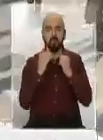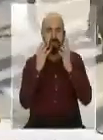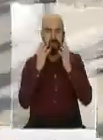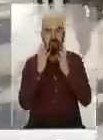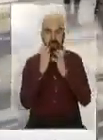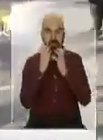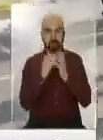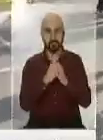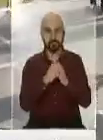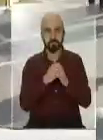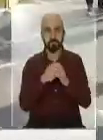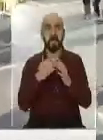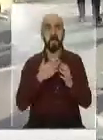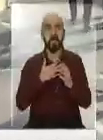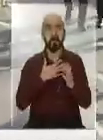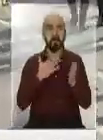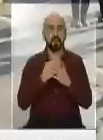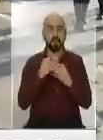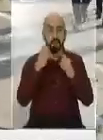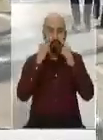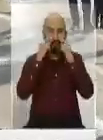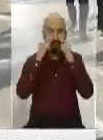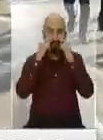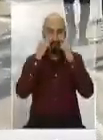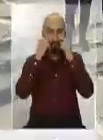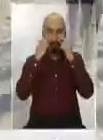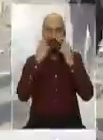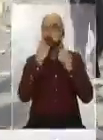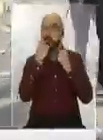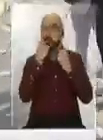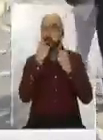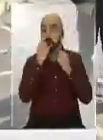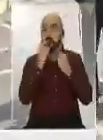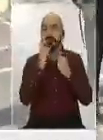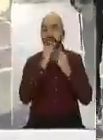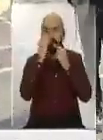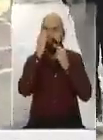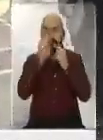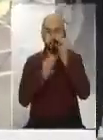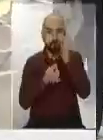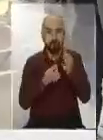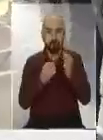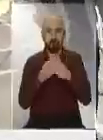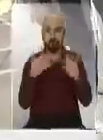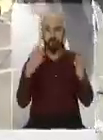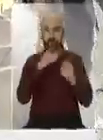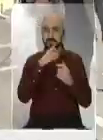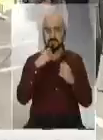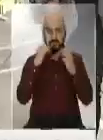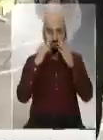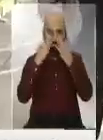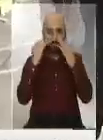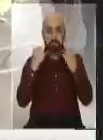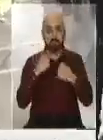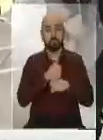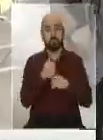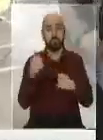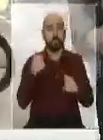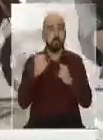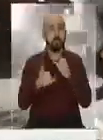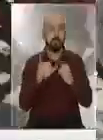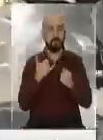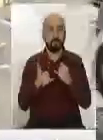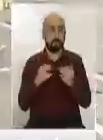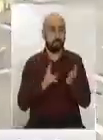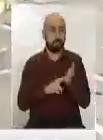piel. Me pasó que me despellejé la punta de la nariz y se me ha resecado en la piel igual. Todas mis amigas en realidad están